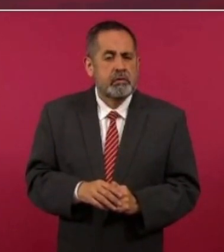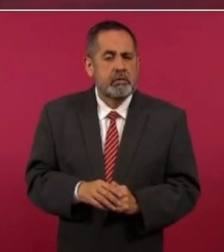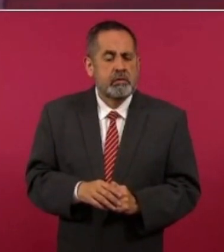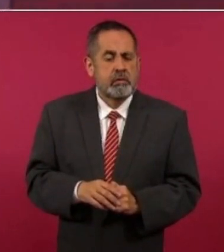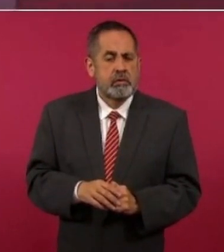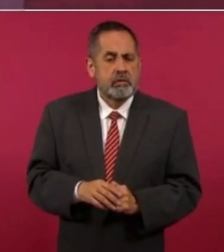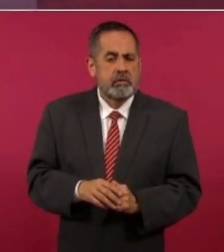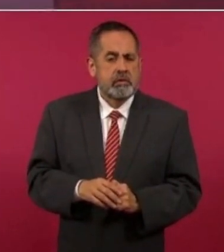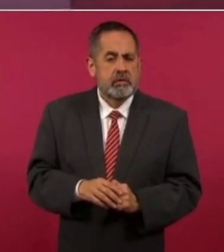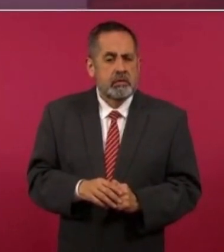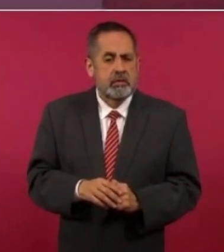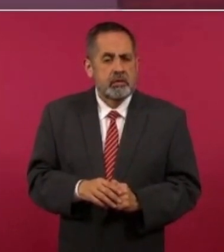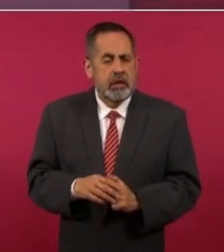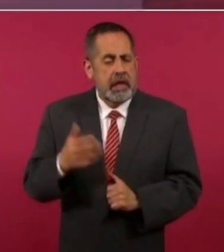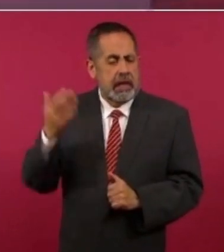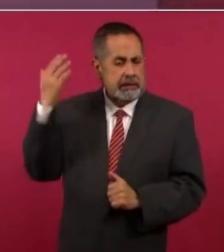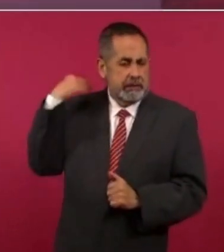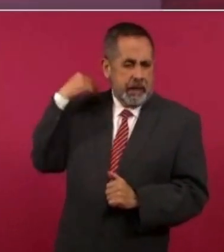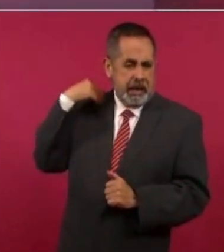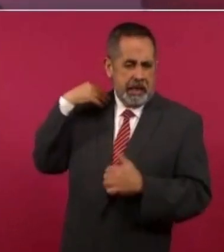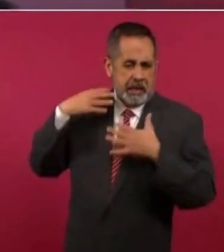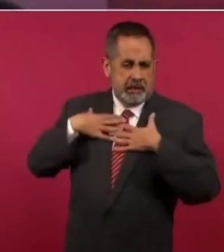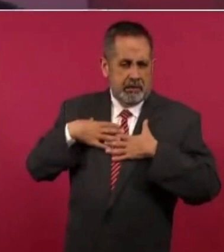en la espalda,